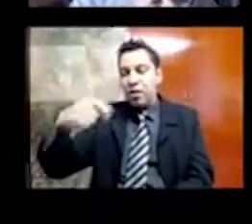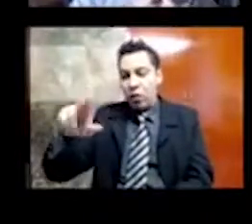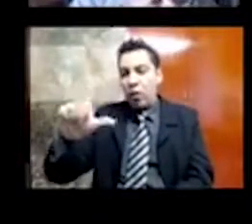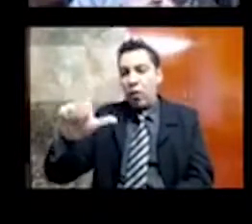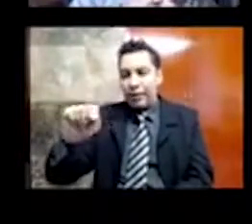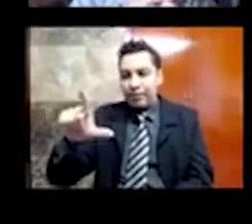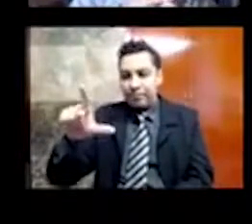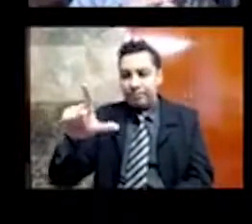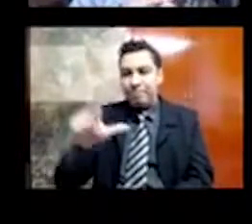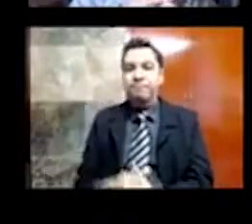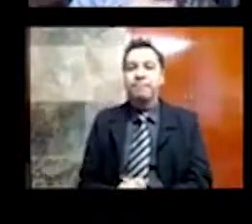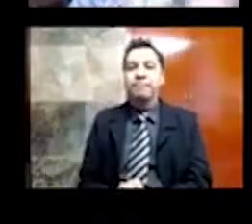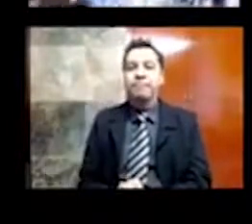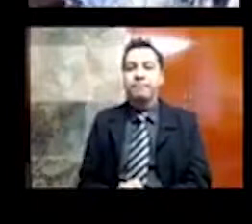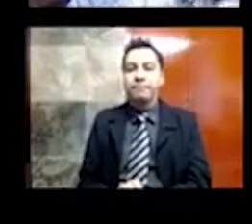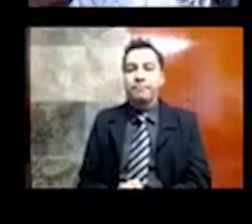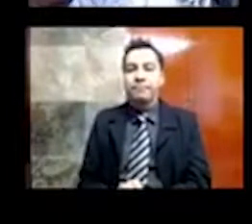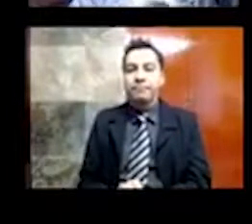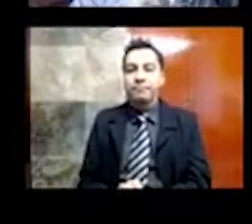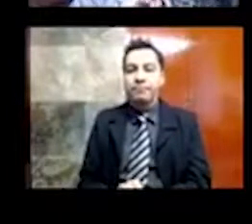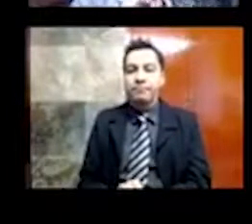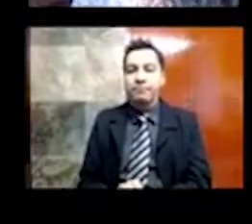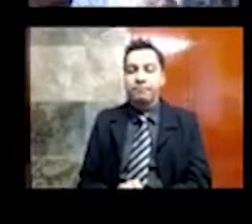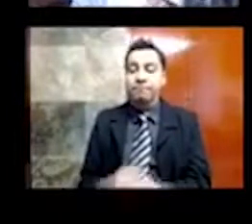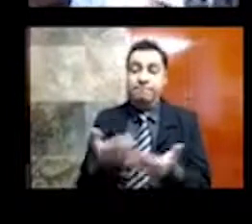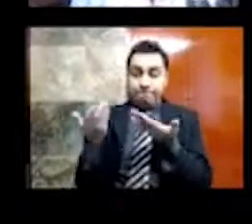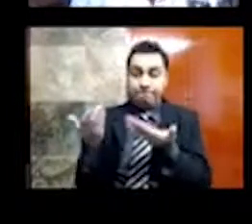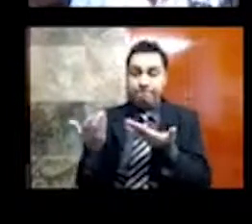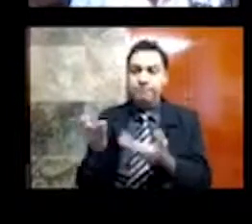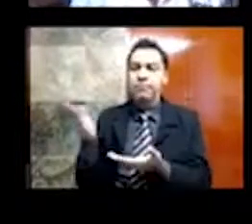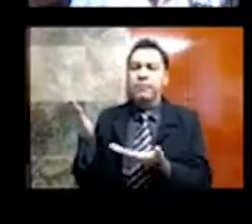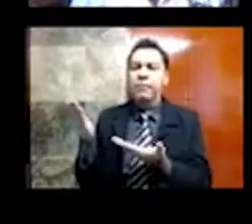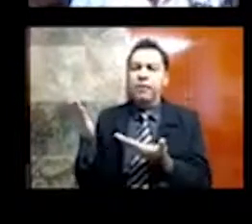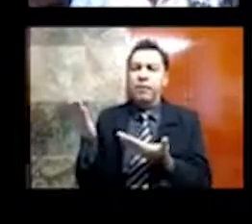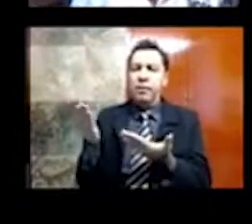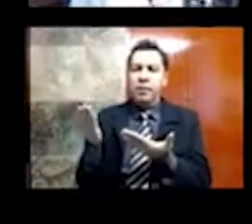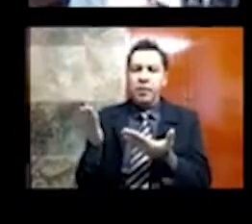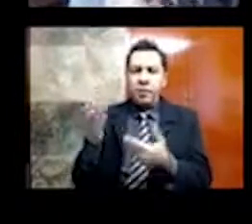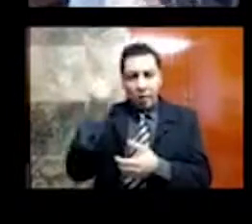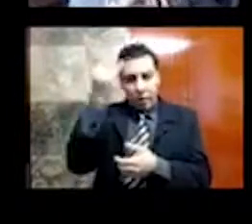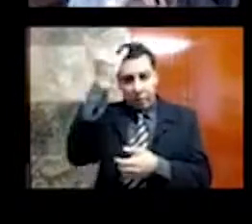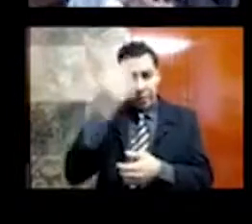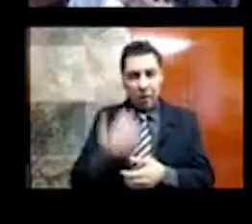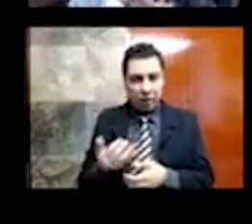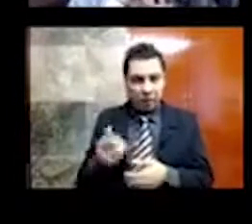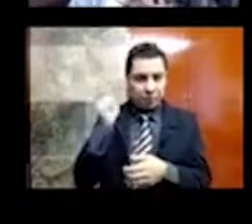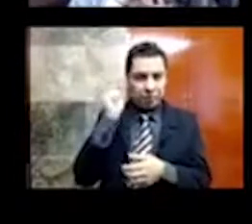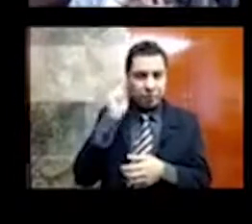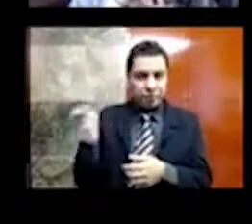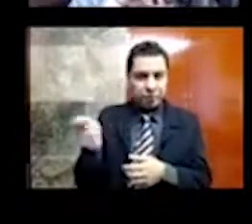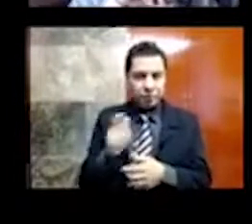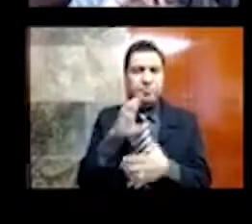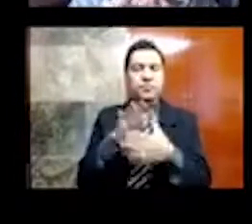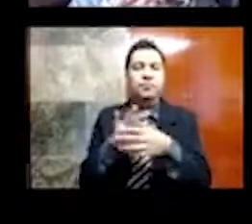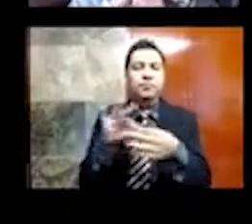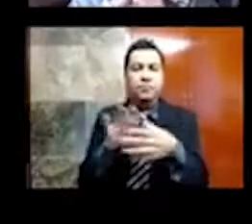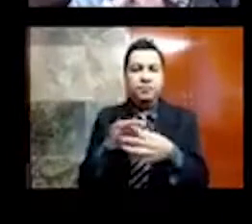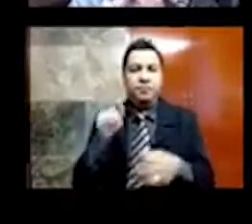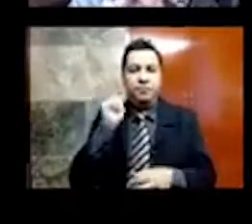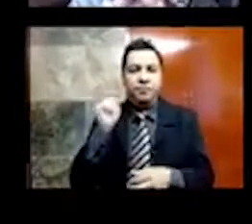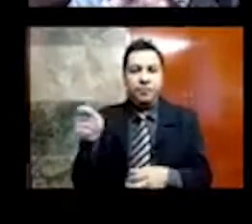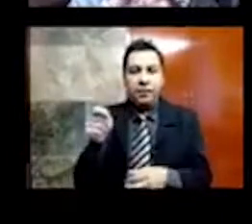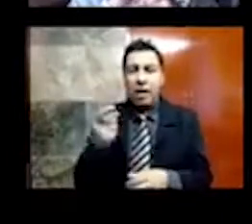favor. Y bueno, cuando yo dije que ahí estaba el chorro de